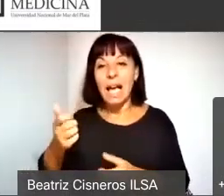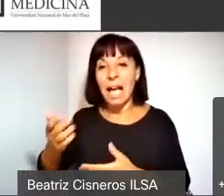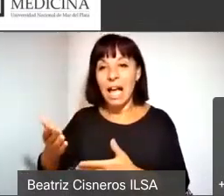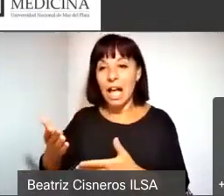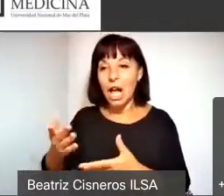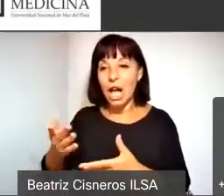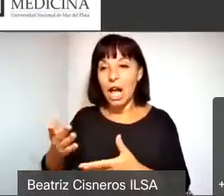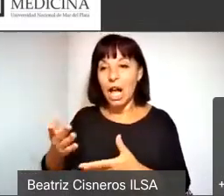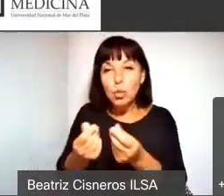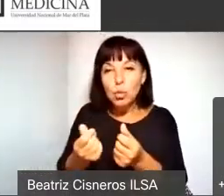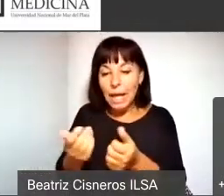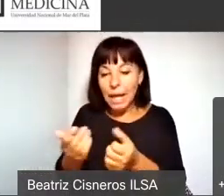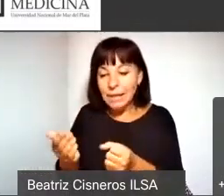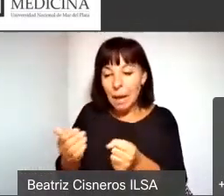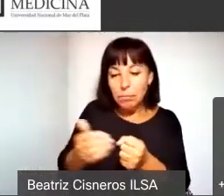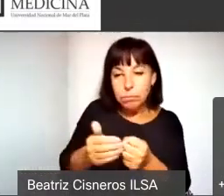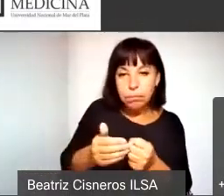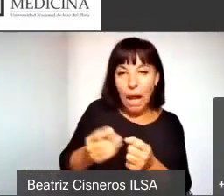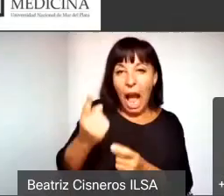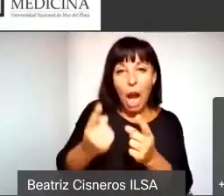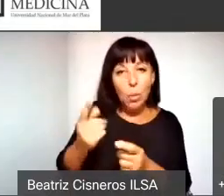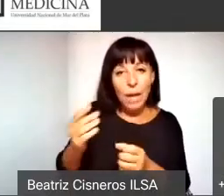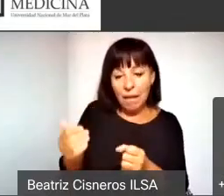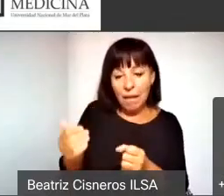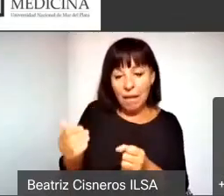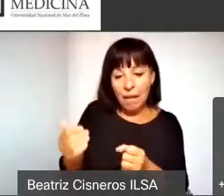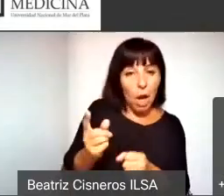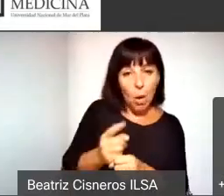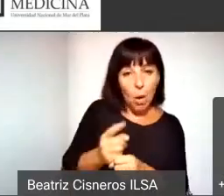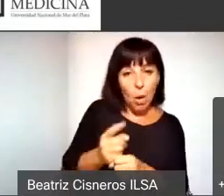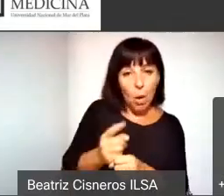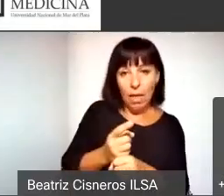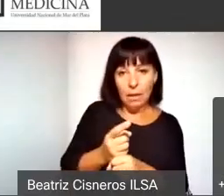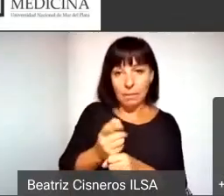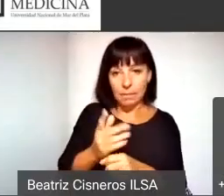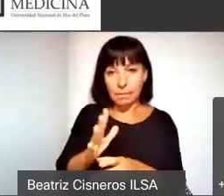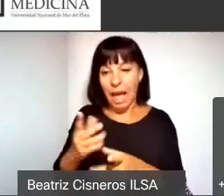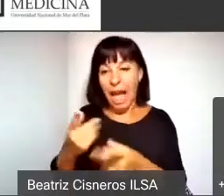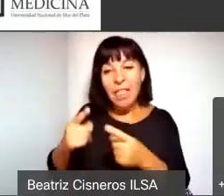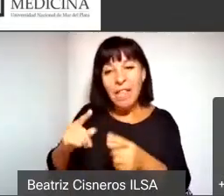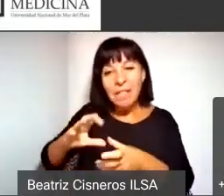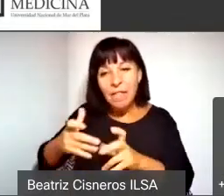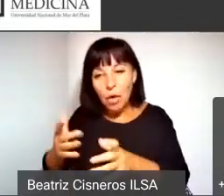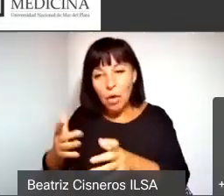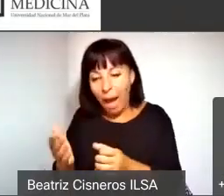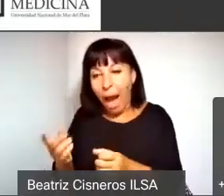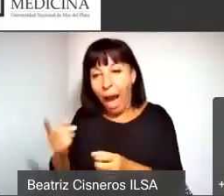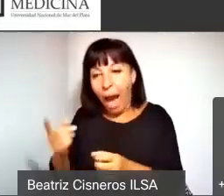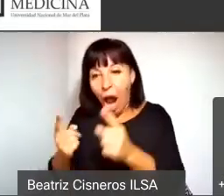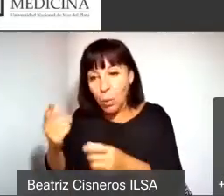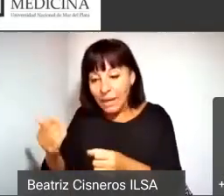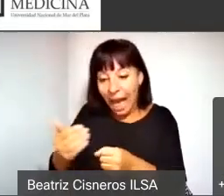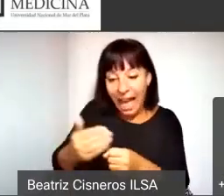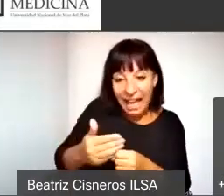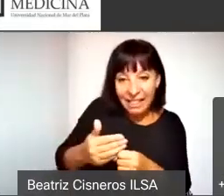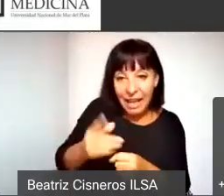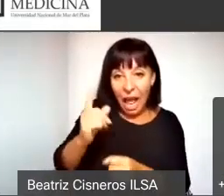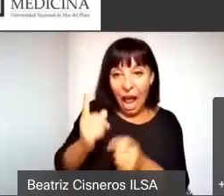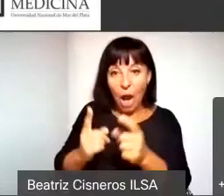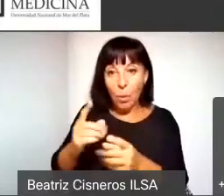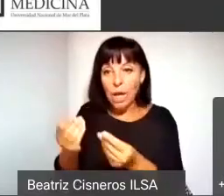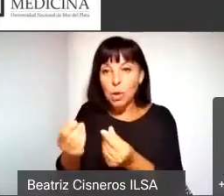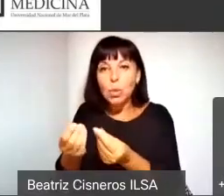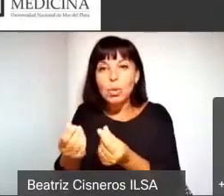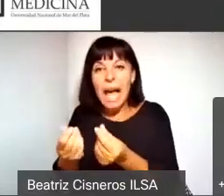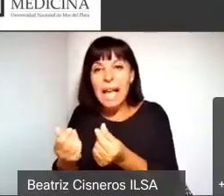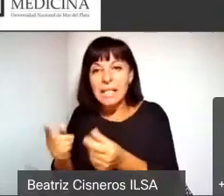pueden atravesar la membrana plasmática, y si lo hacen, no lo hacen de la misma forma. Eso lo vamos a ver a continuación. Y es una de